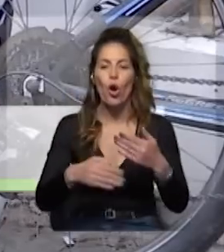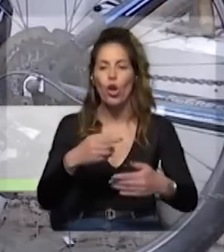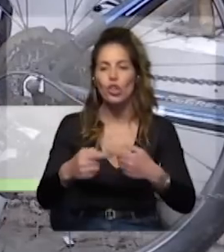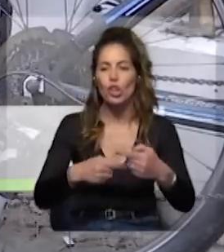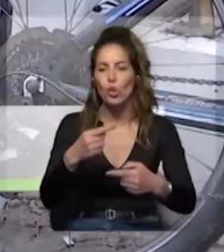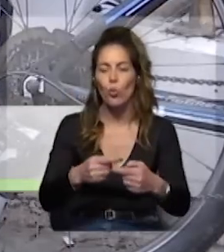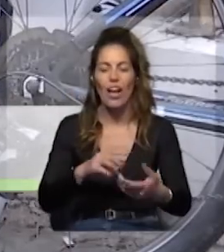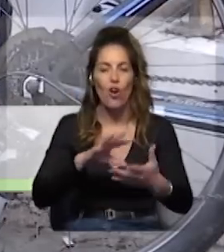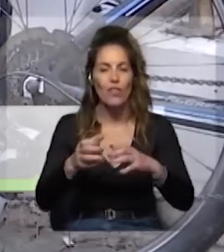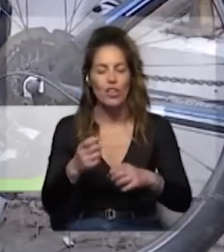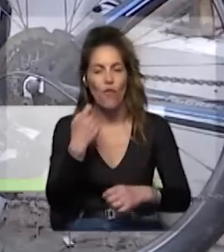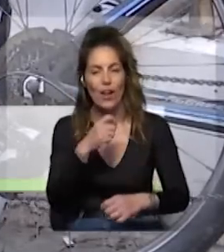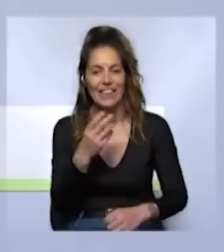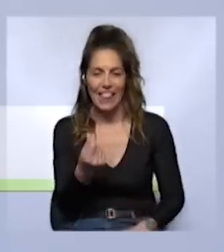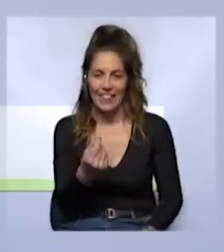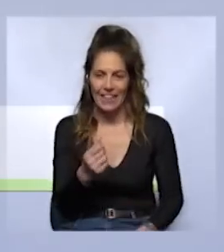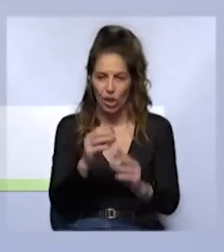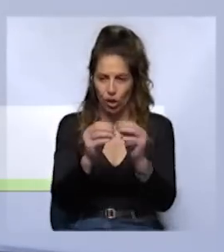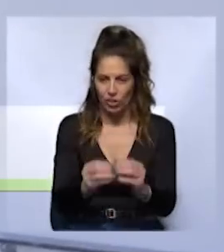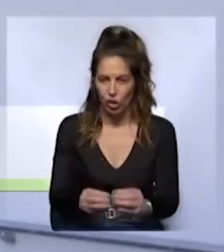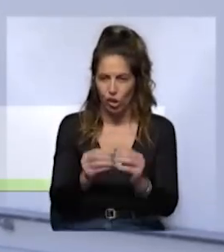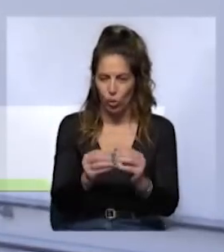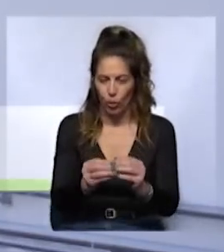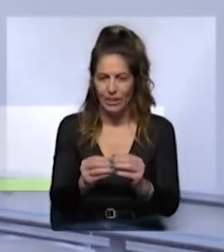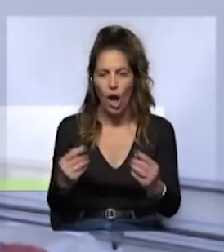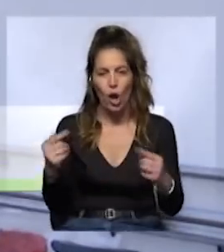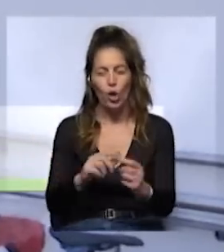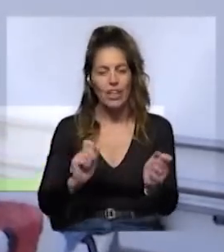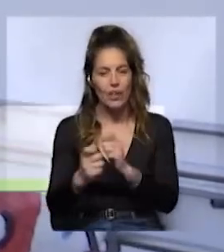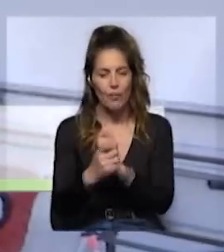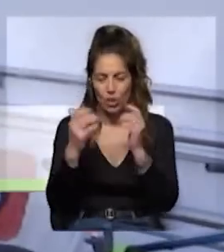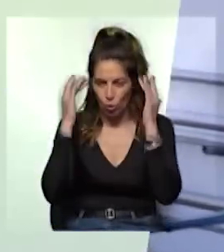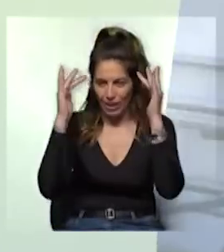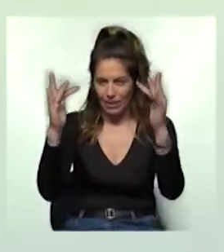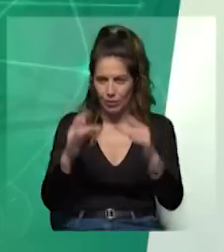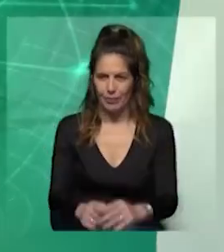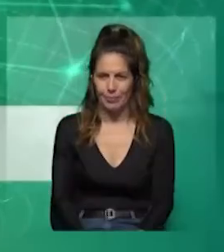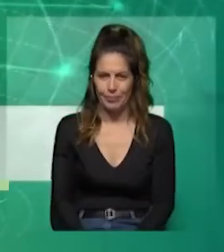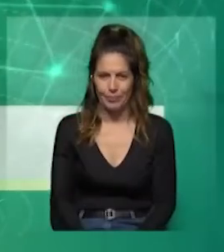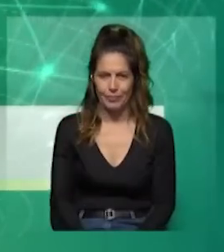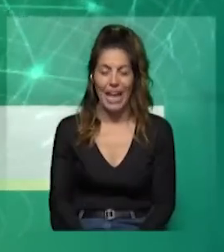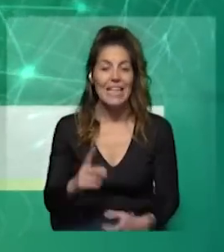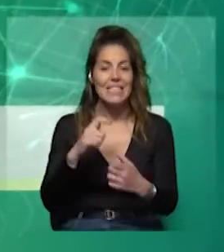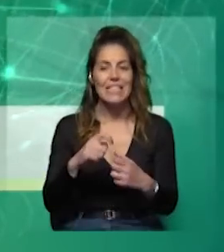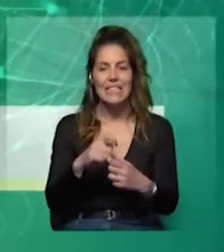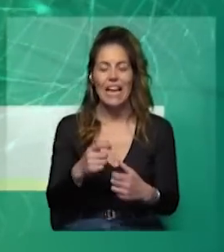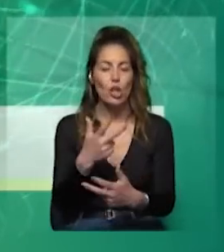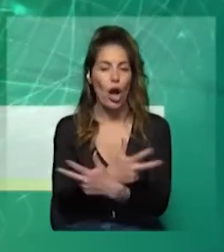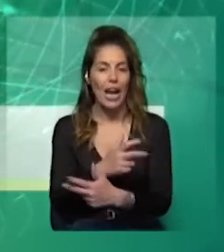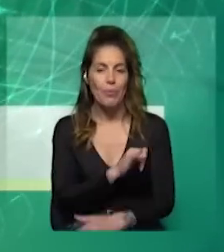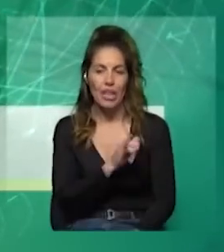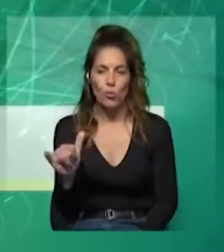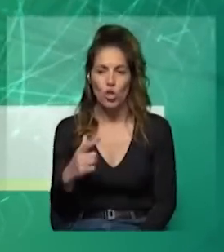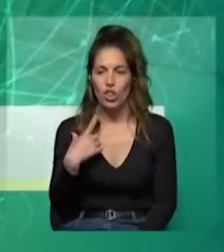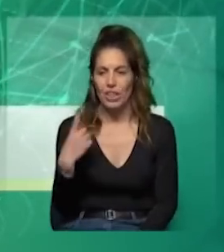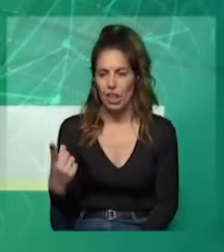conflicto por la falta de recursos en la rendición de cuentas y contra la transformación educativa el sindicato de ancap denunció que el